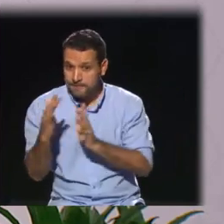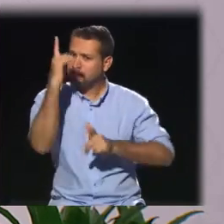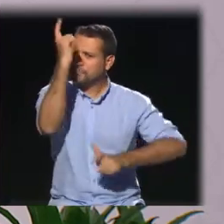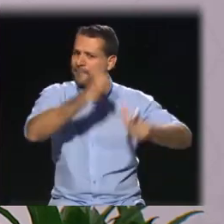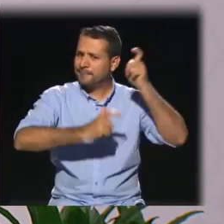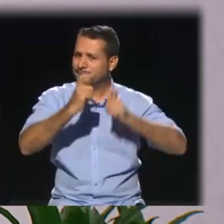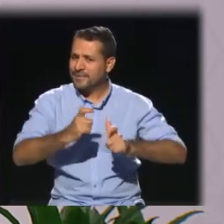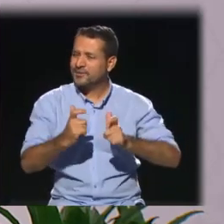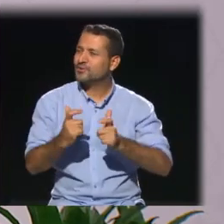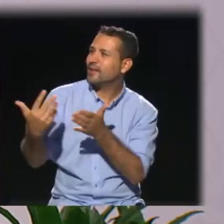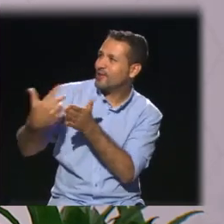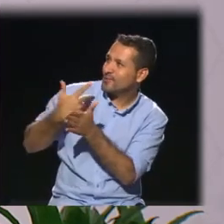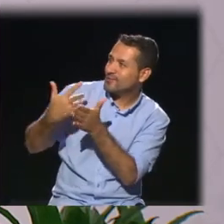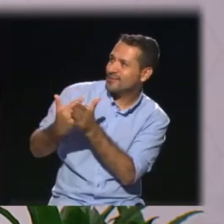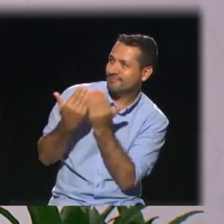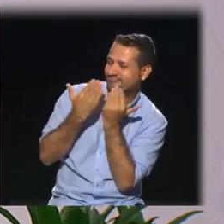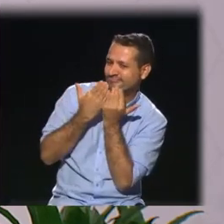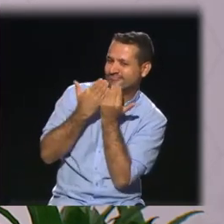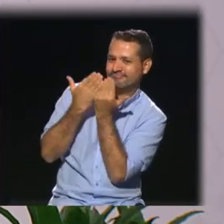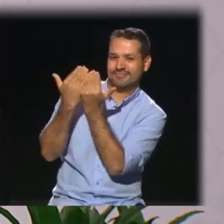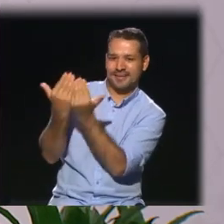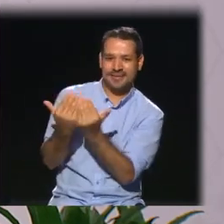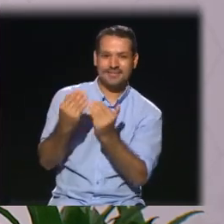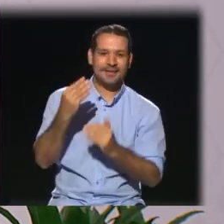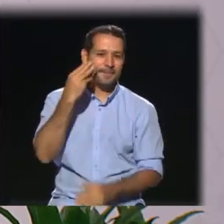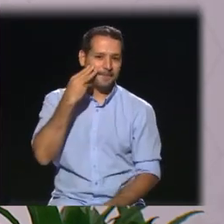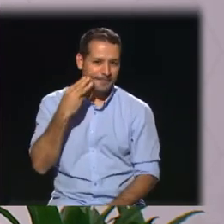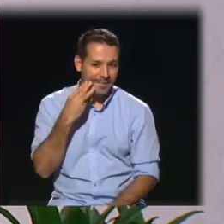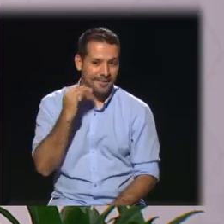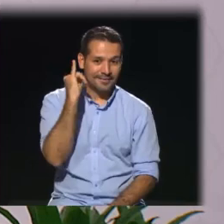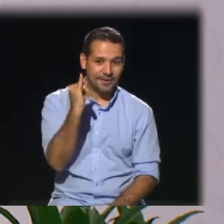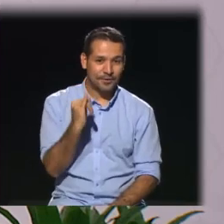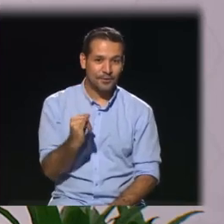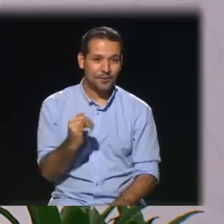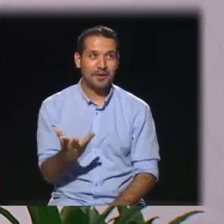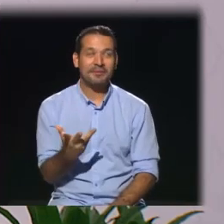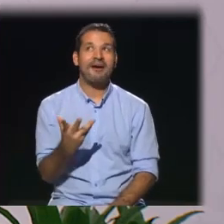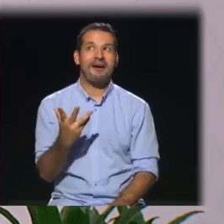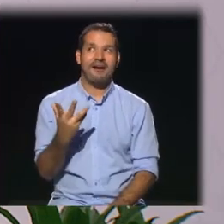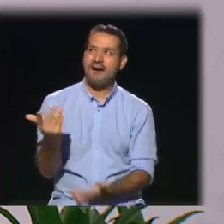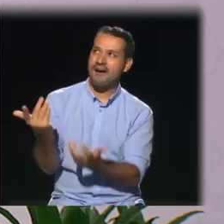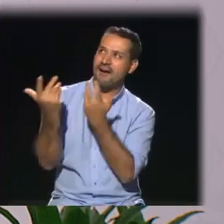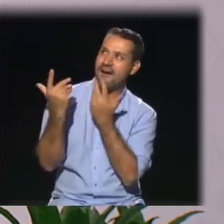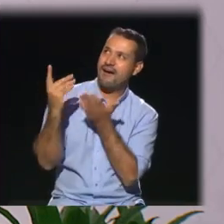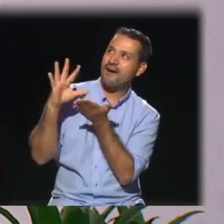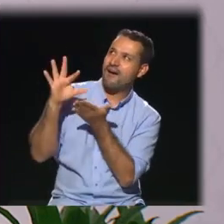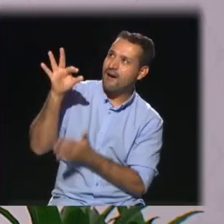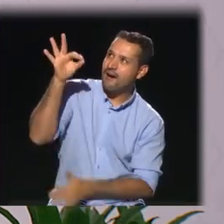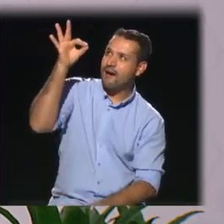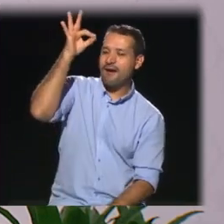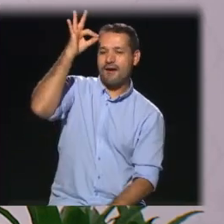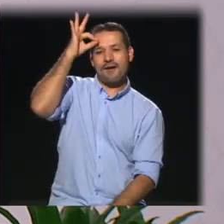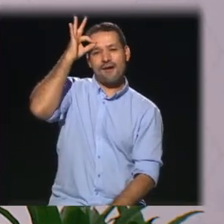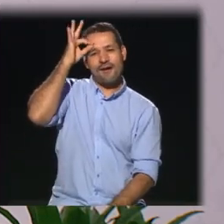dan estas recomendaciones, muchas gracias. Yo creo que cada martes y cada jueves siempre nos quedamos con elementos diferentes que nos van a permitir,